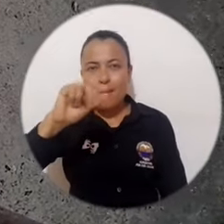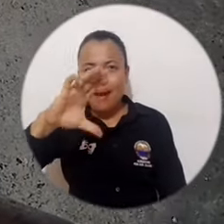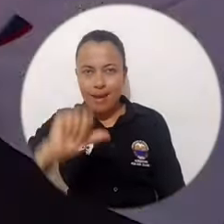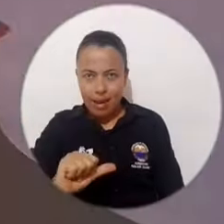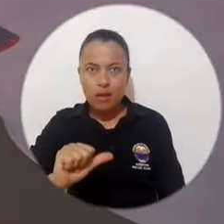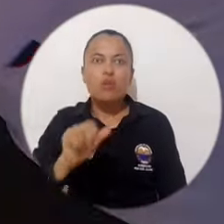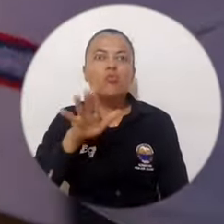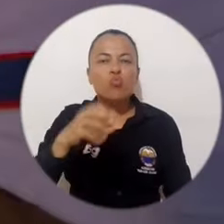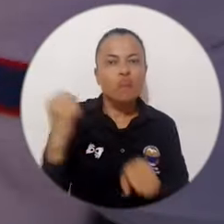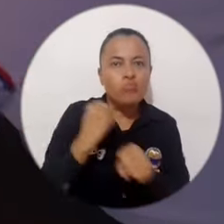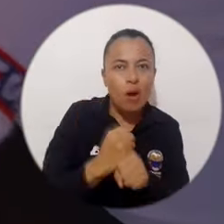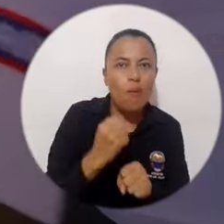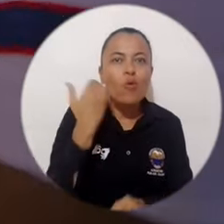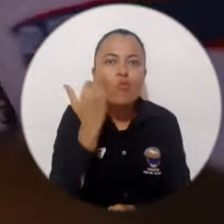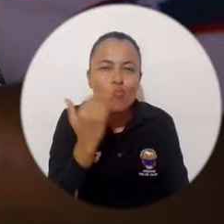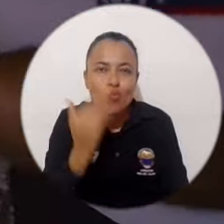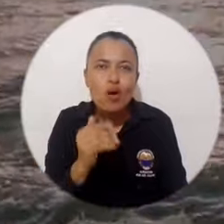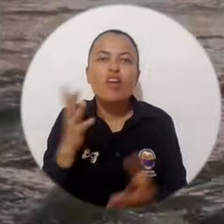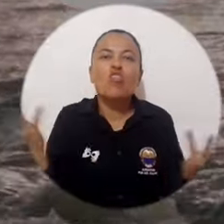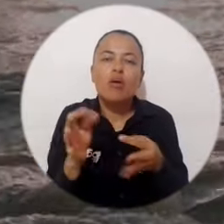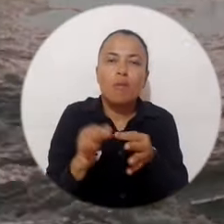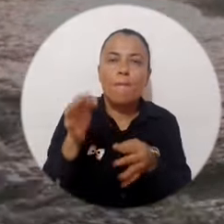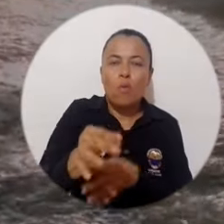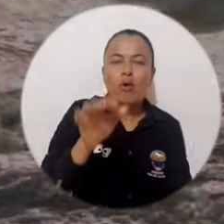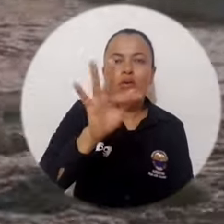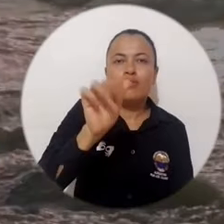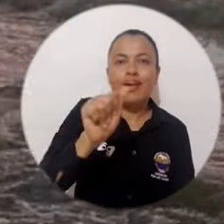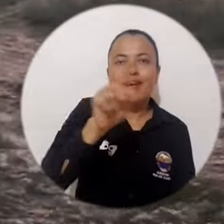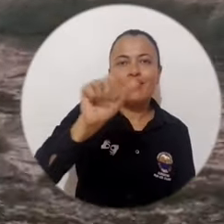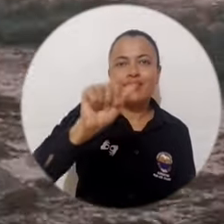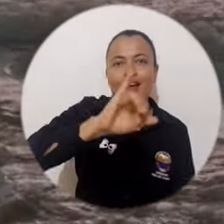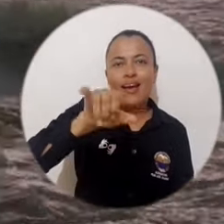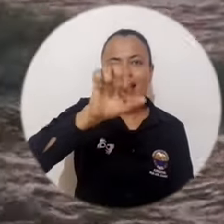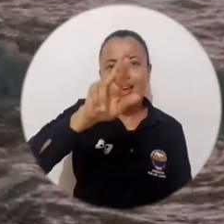de la pesca artesanal en el municipio de Tasajera, Magdalena.